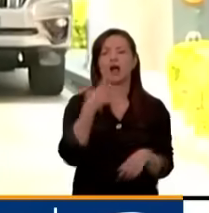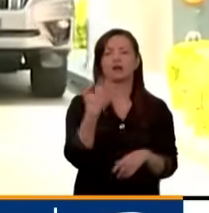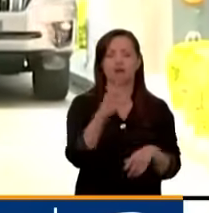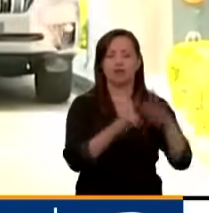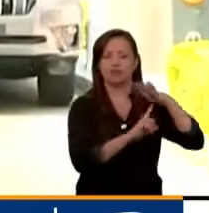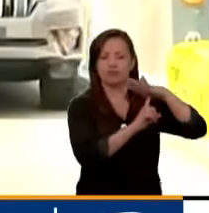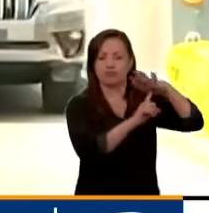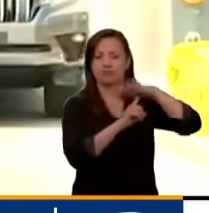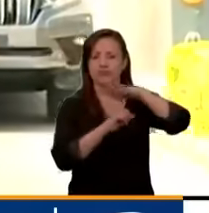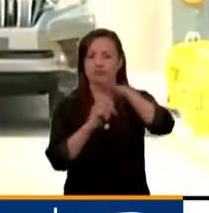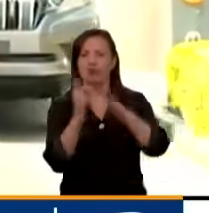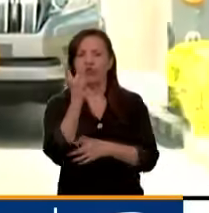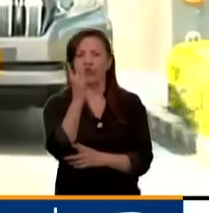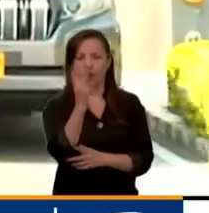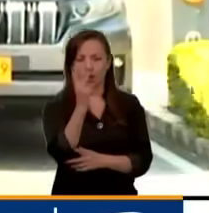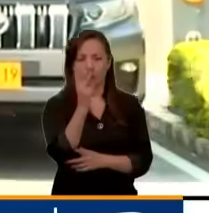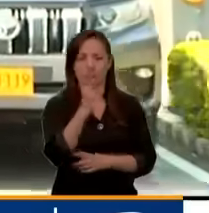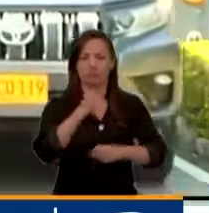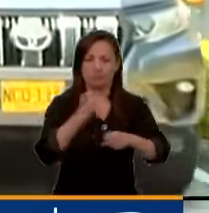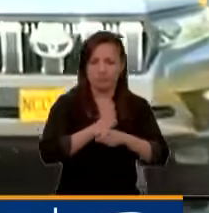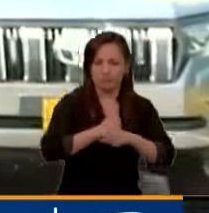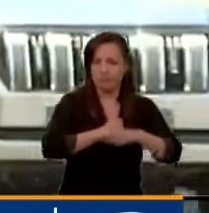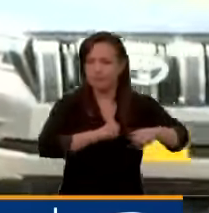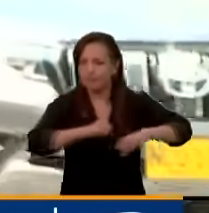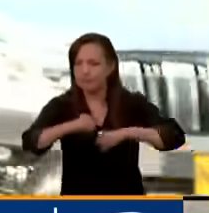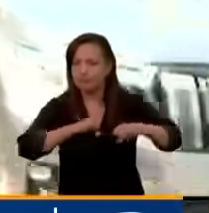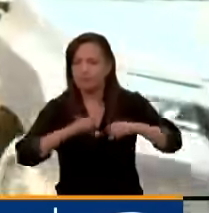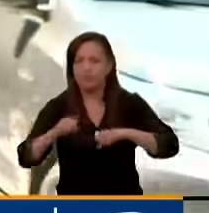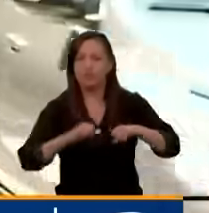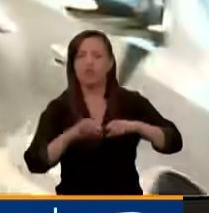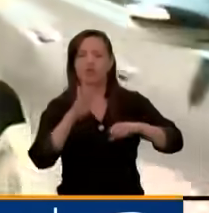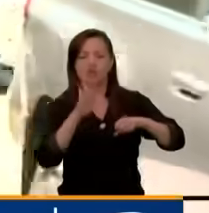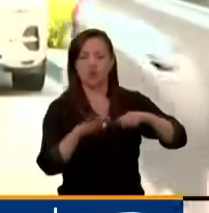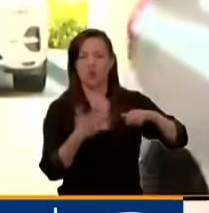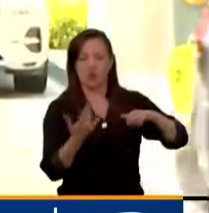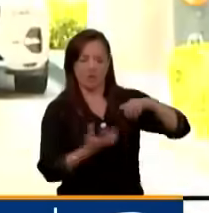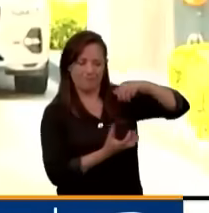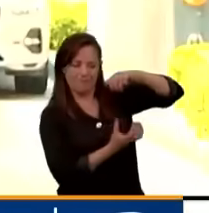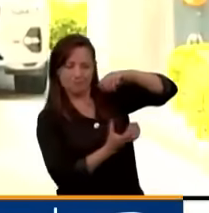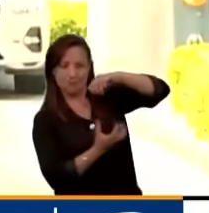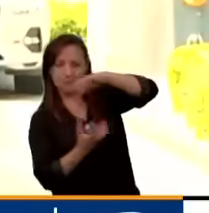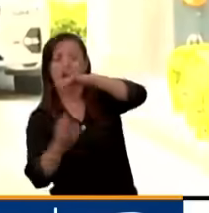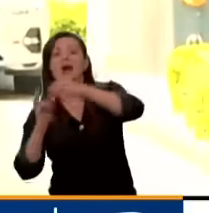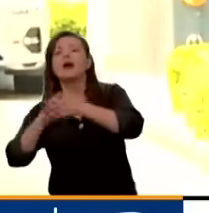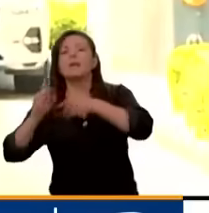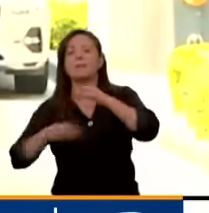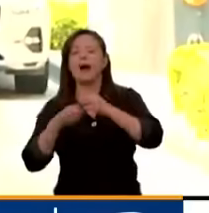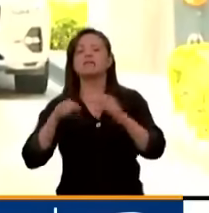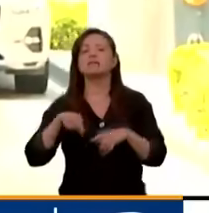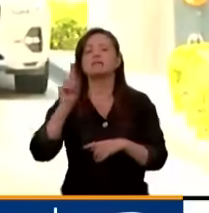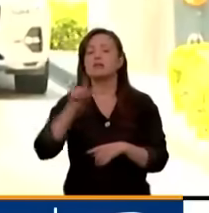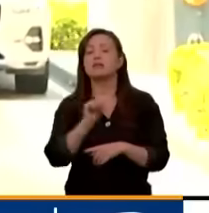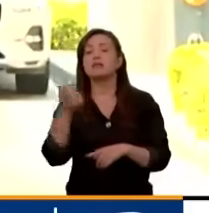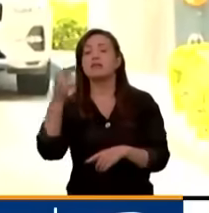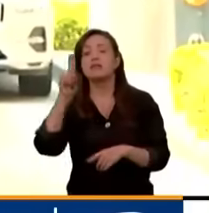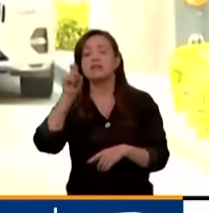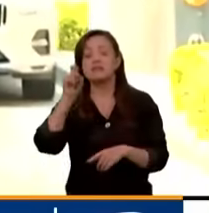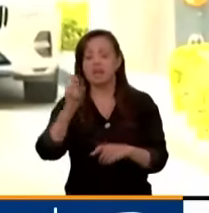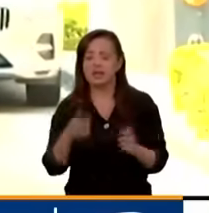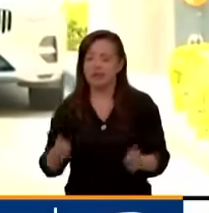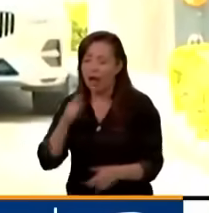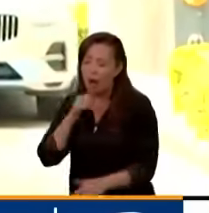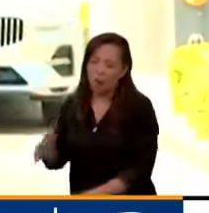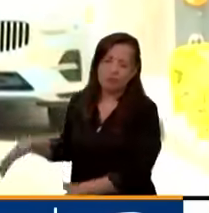que en este momento se encuentran trabajando con el Bambi Bucket, y de igual manera hasta el momento van 16 descargas de agua que nos permiten de esta